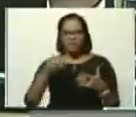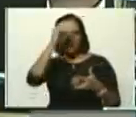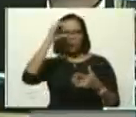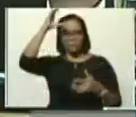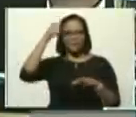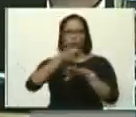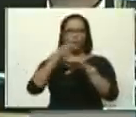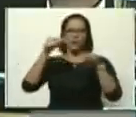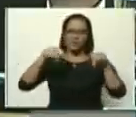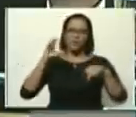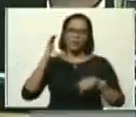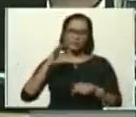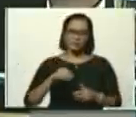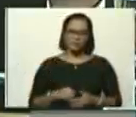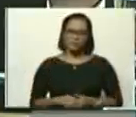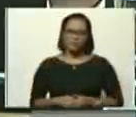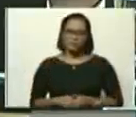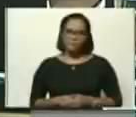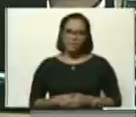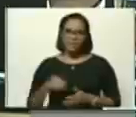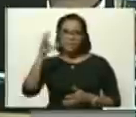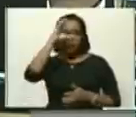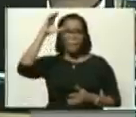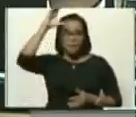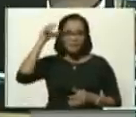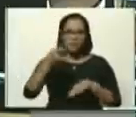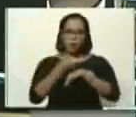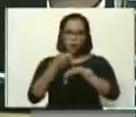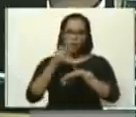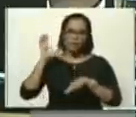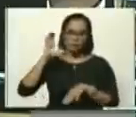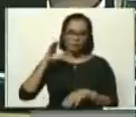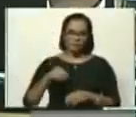gobernar este país. Capaz de gobernar este país.